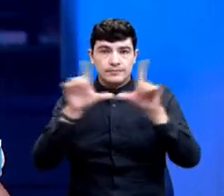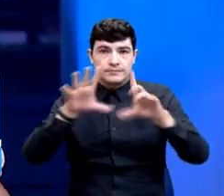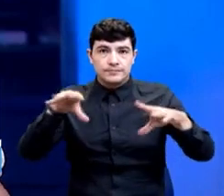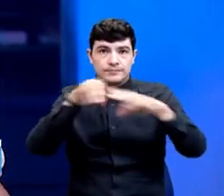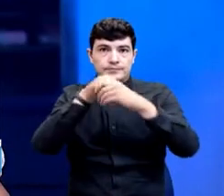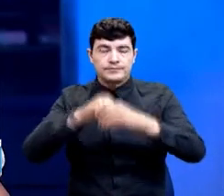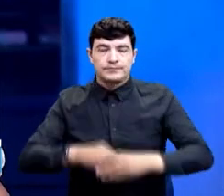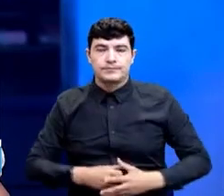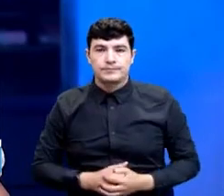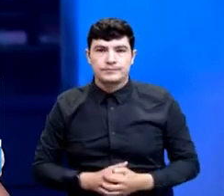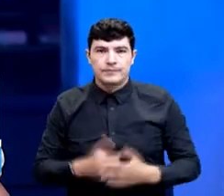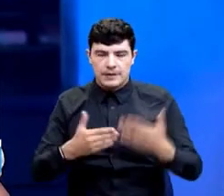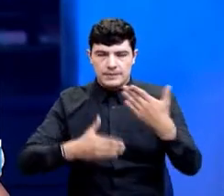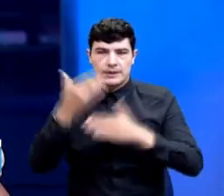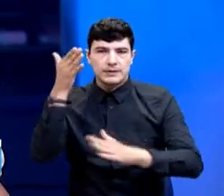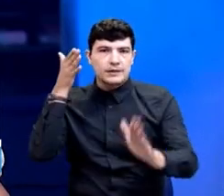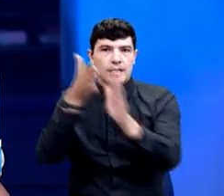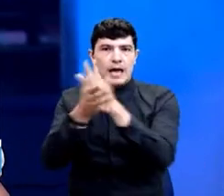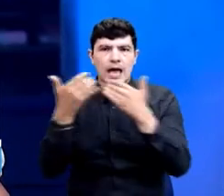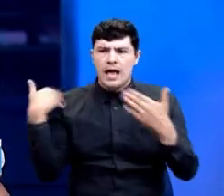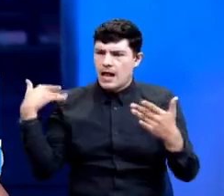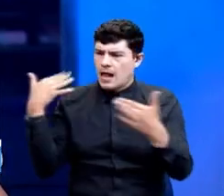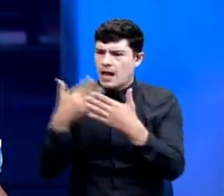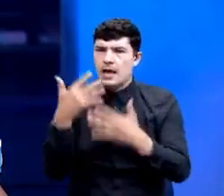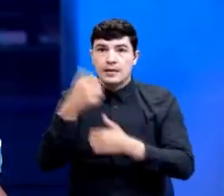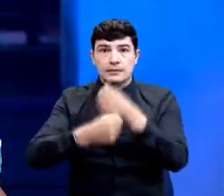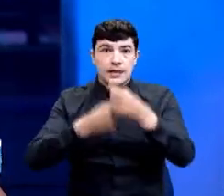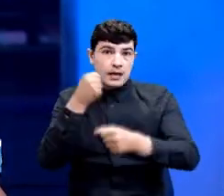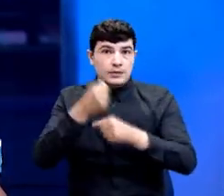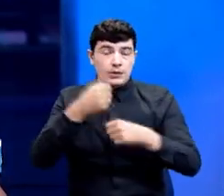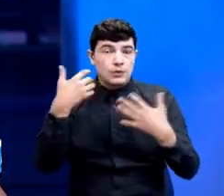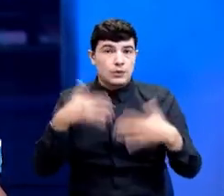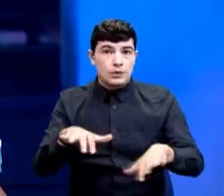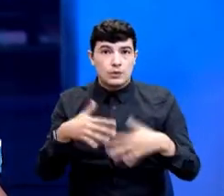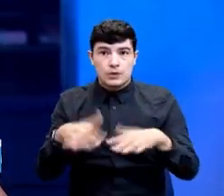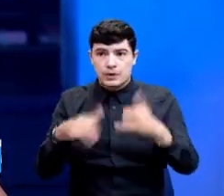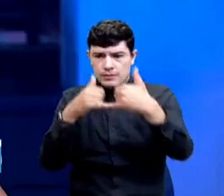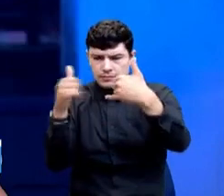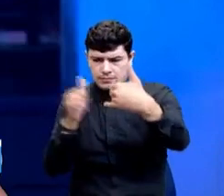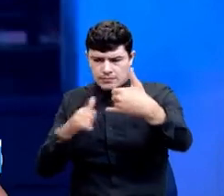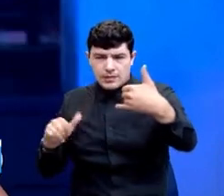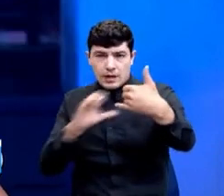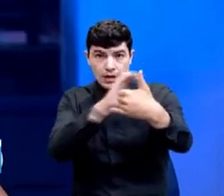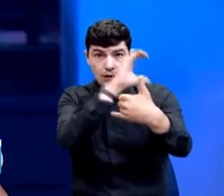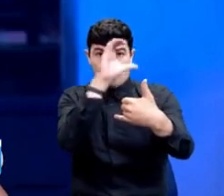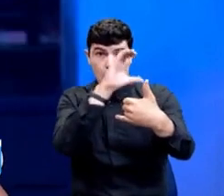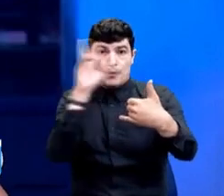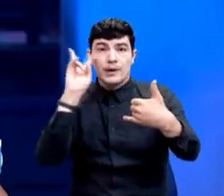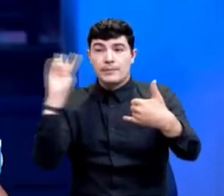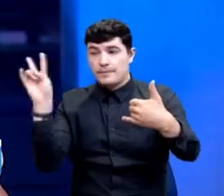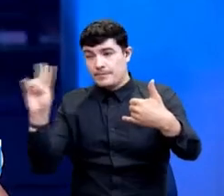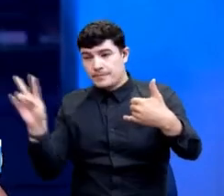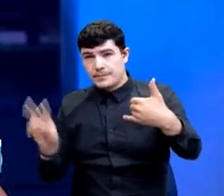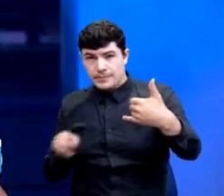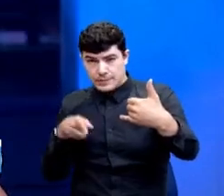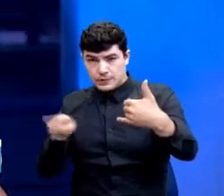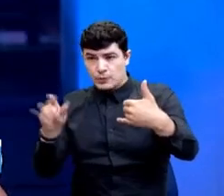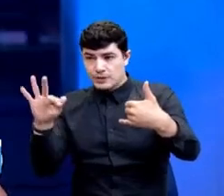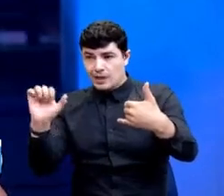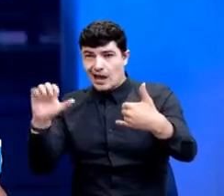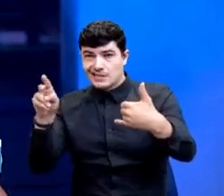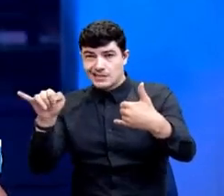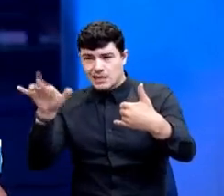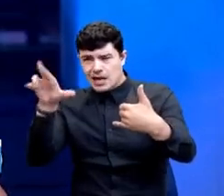iniciamos con toda la información porque Durante este año la cifra de homicidios en los pasos irregulares que conectan a norto de Santander con el estado